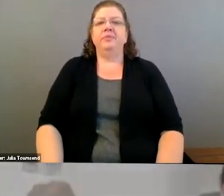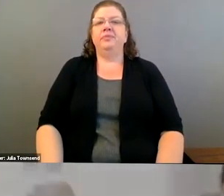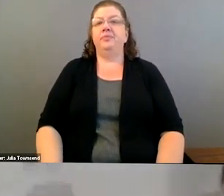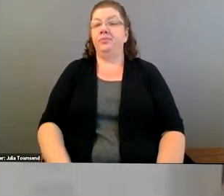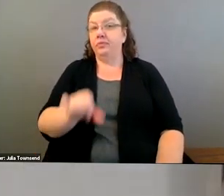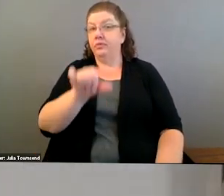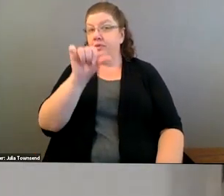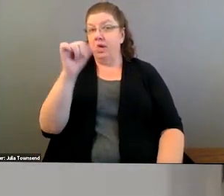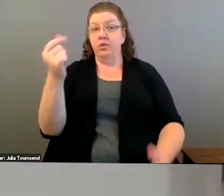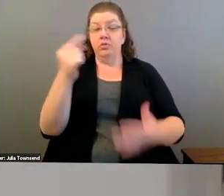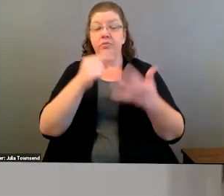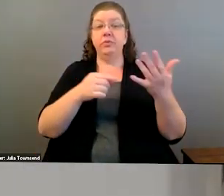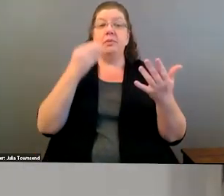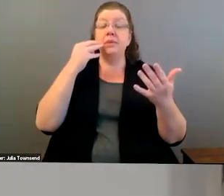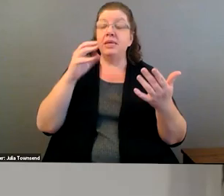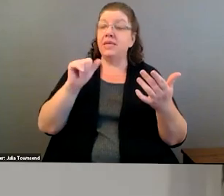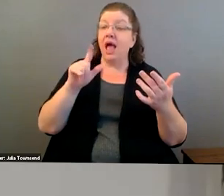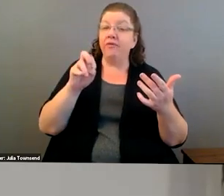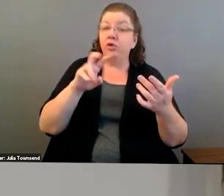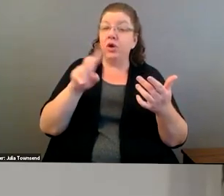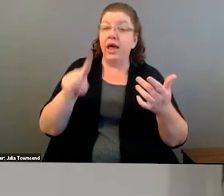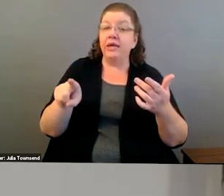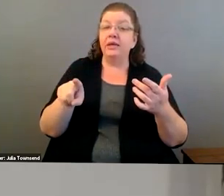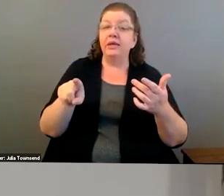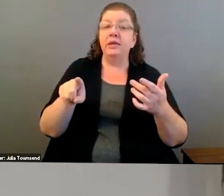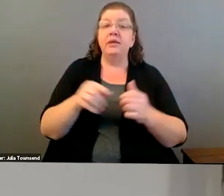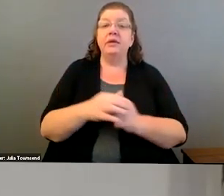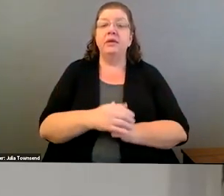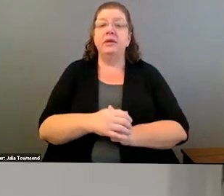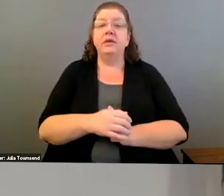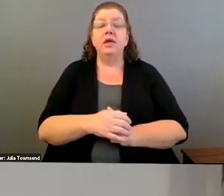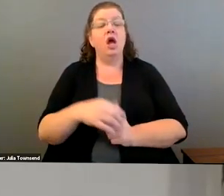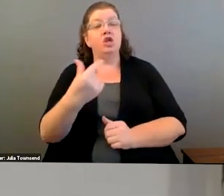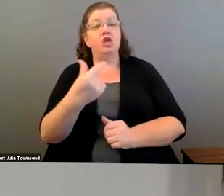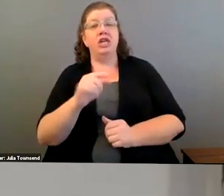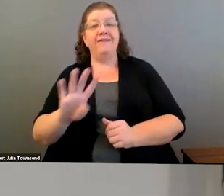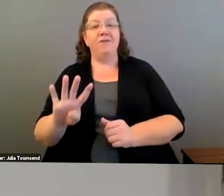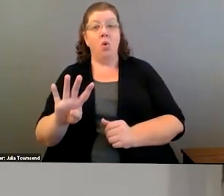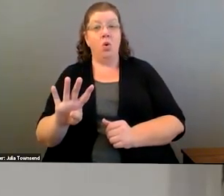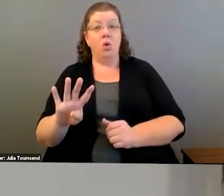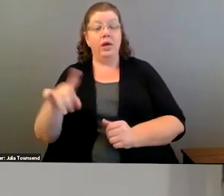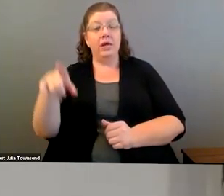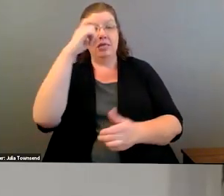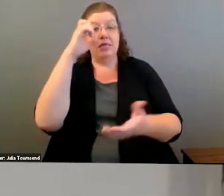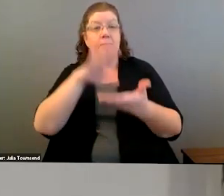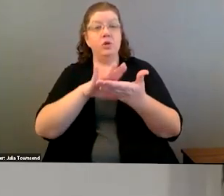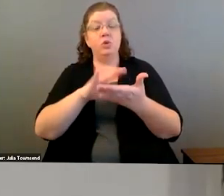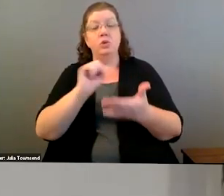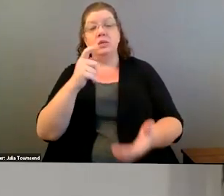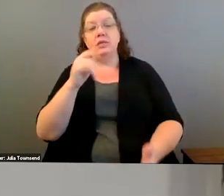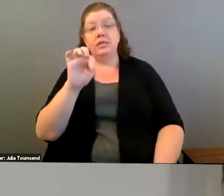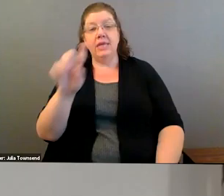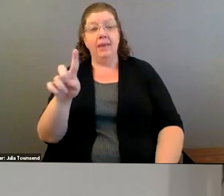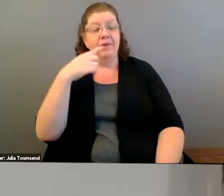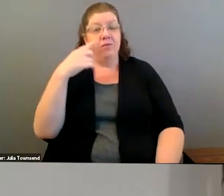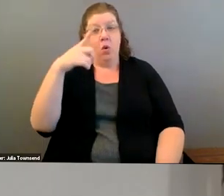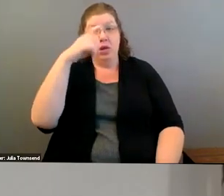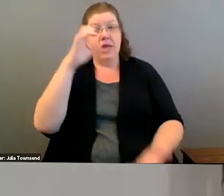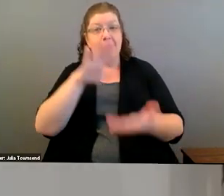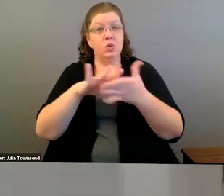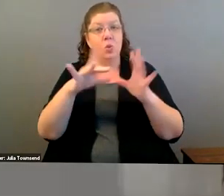algunos otros un dosier álvarez sige 4 el estipendio de escuela de verano